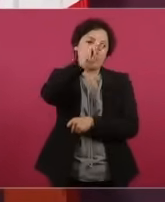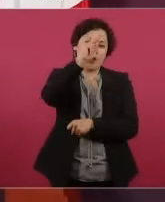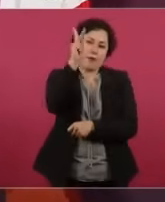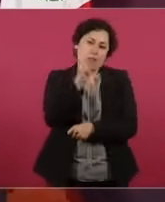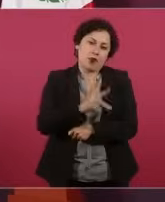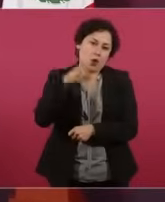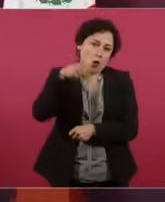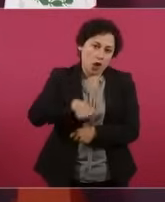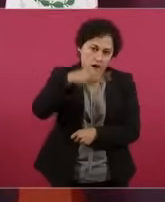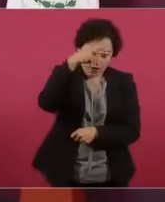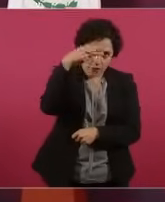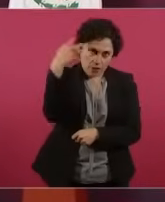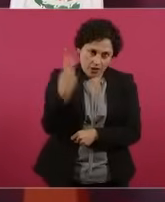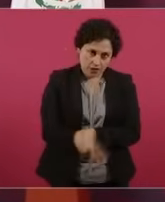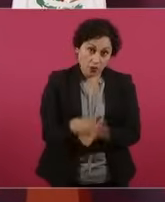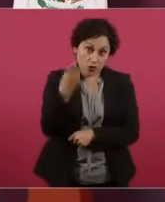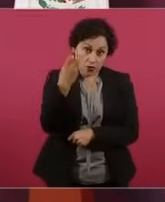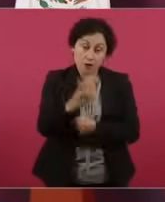la simulación.